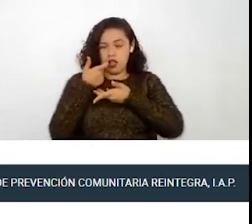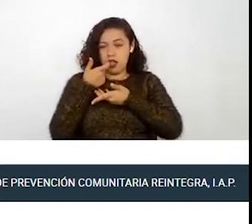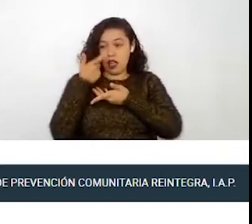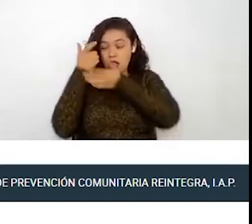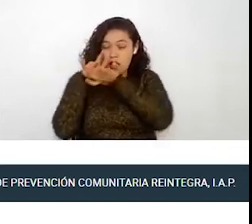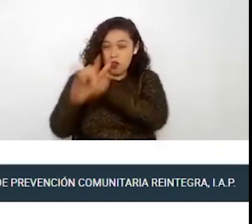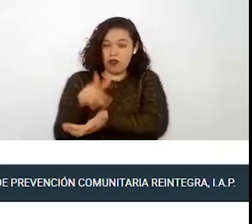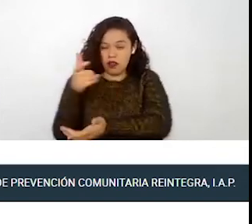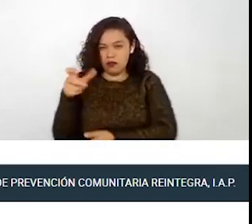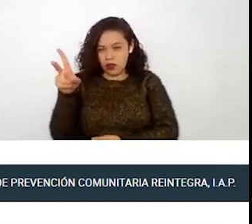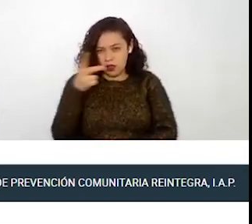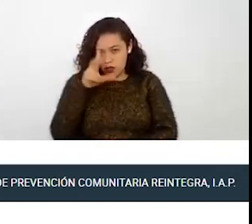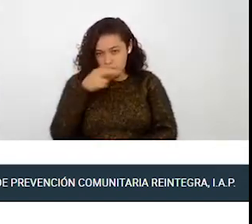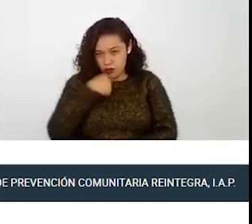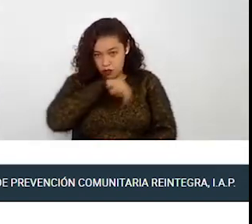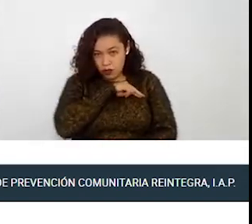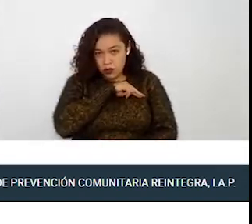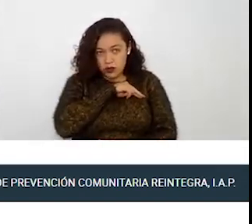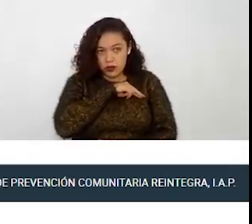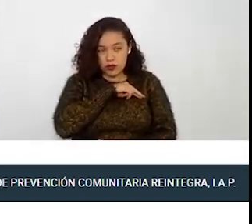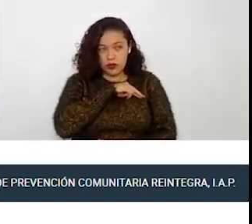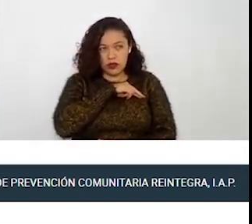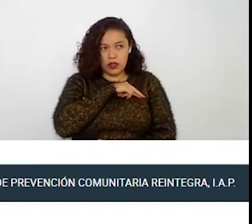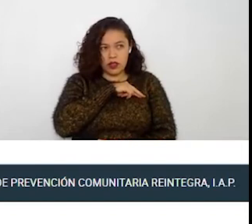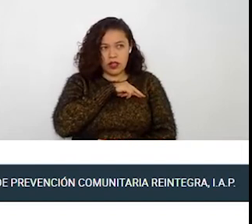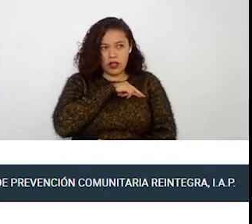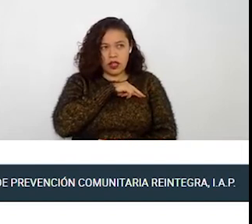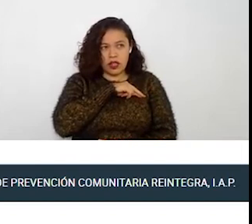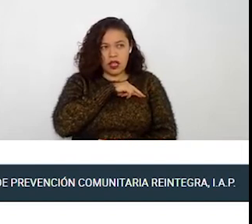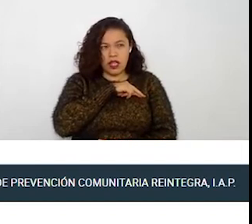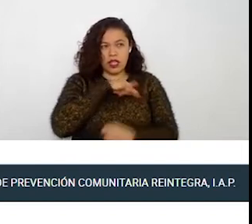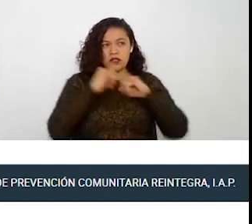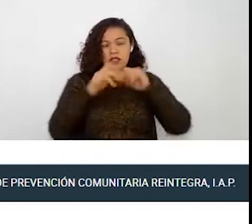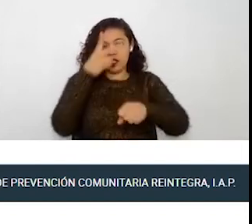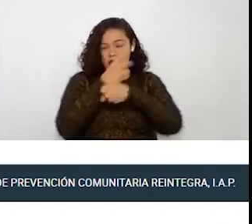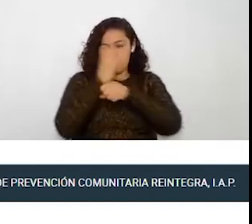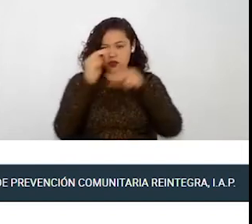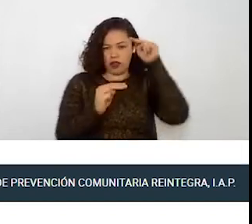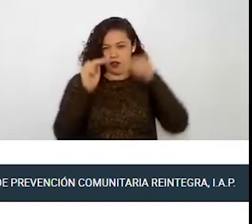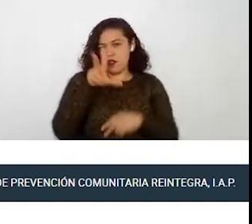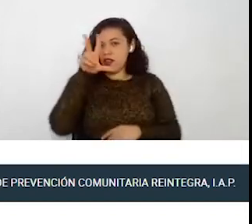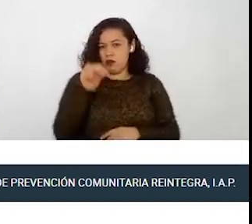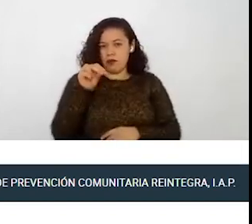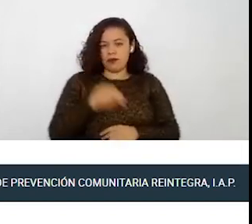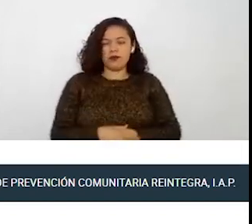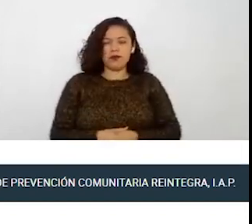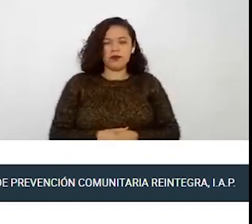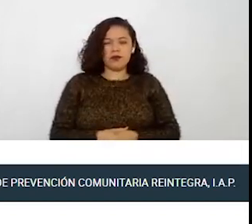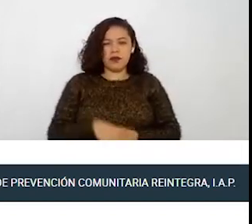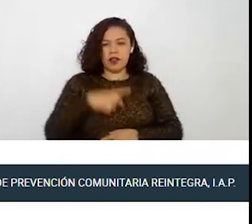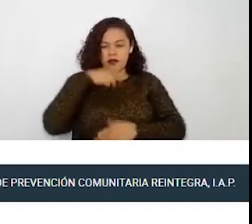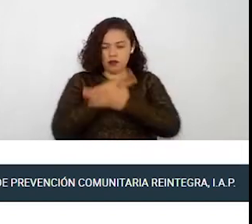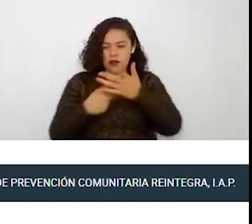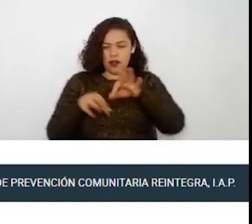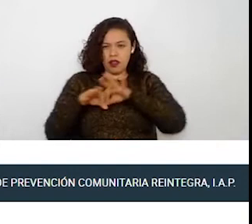nosotros no somos instituciones de segundo piso entonces en mi programa de trabajo